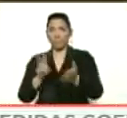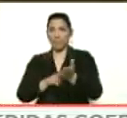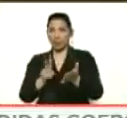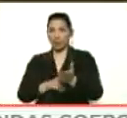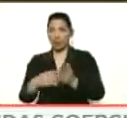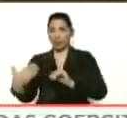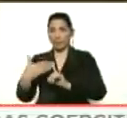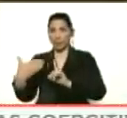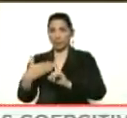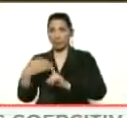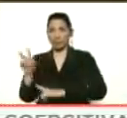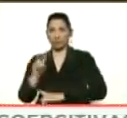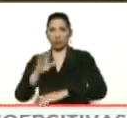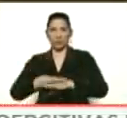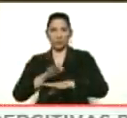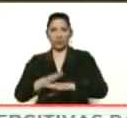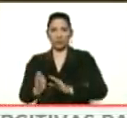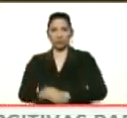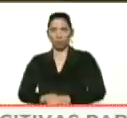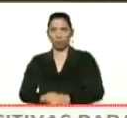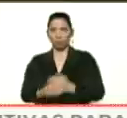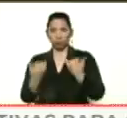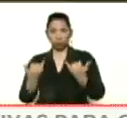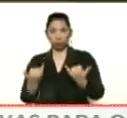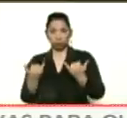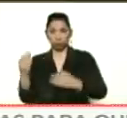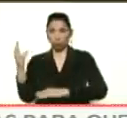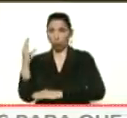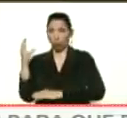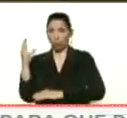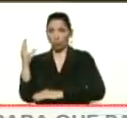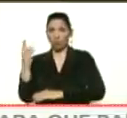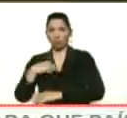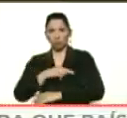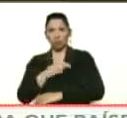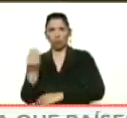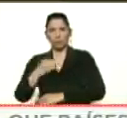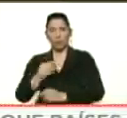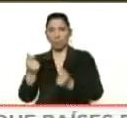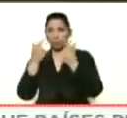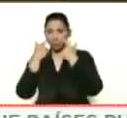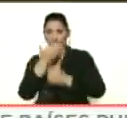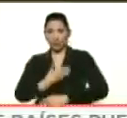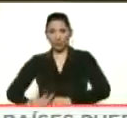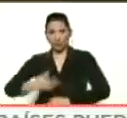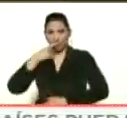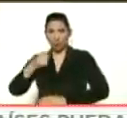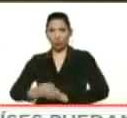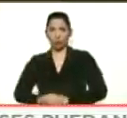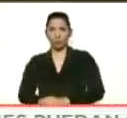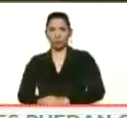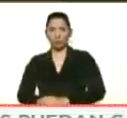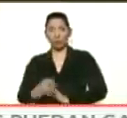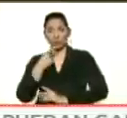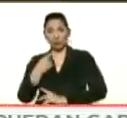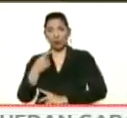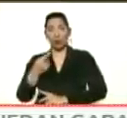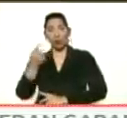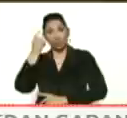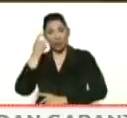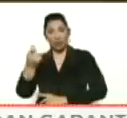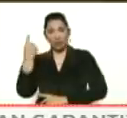para Venezuela, lo que está ocurriendo en estos momentos en Colombia. Y estaremos mucho más alertas, el presidente Maduro lo señaló el día de